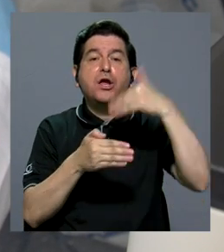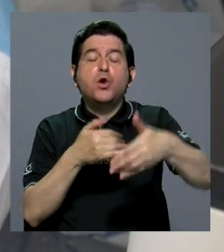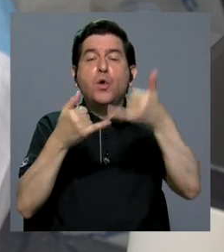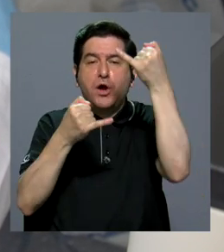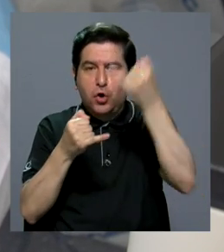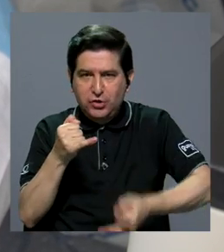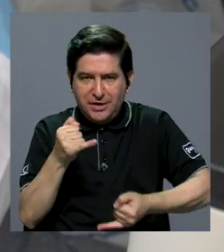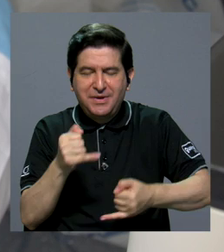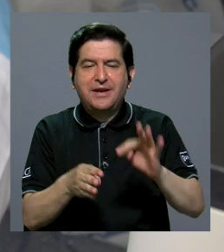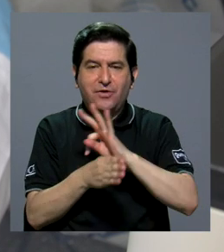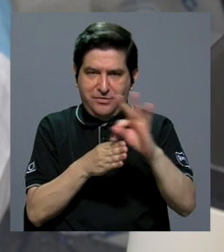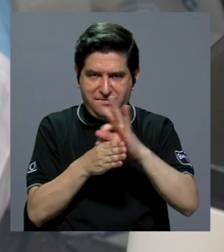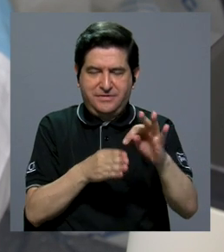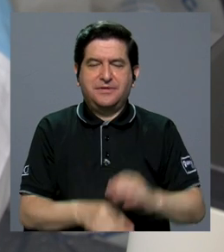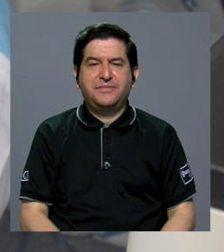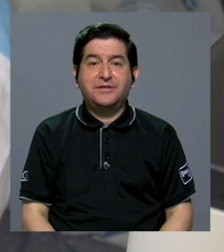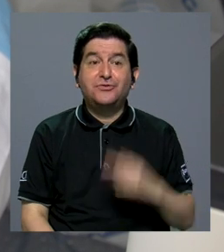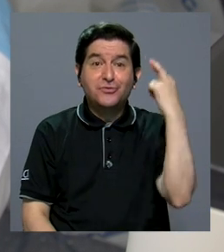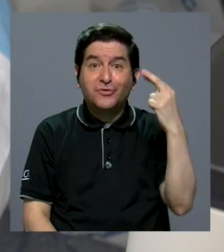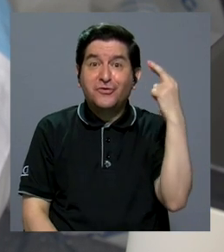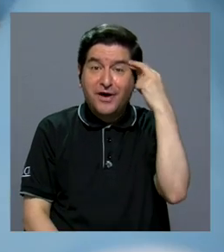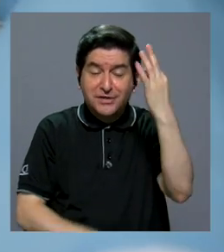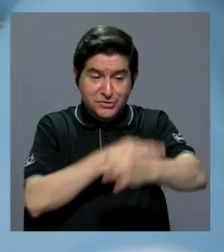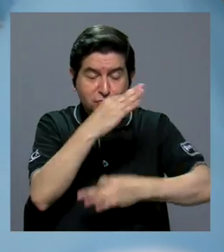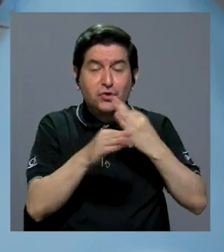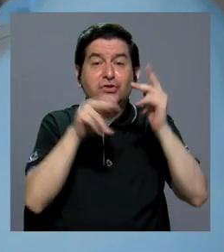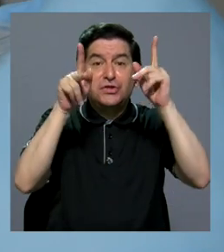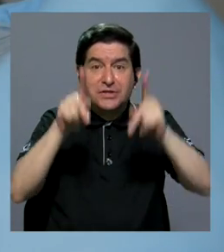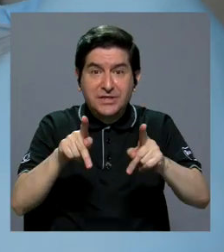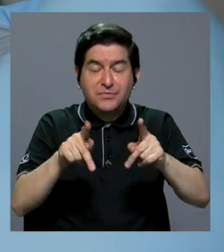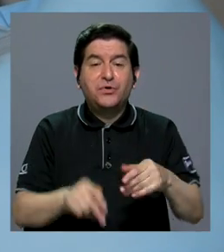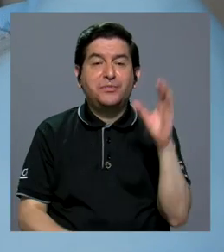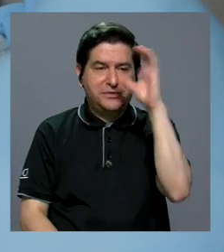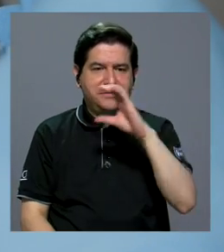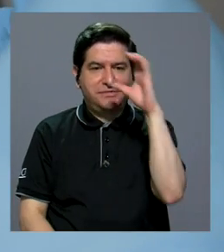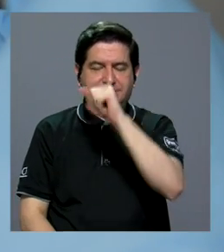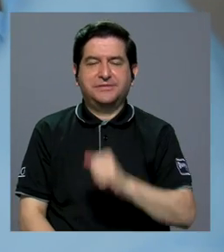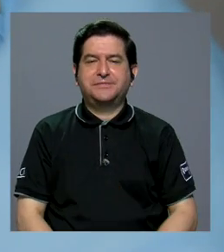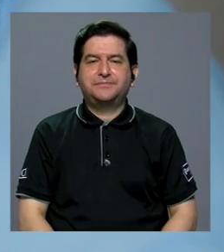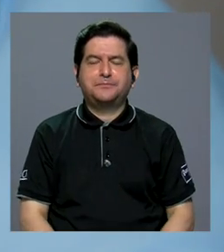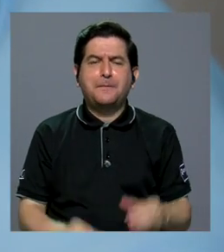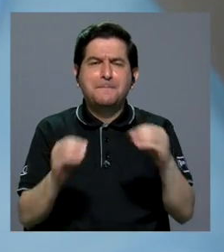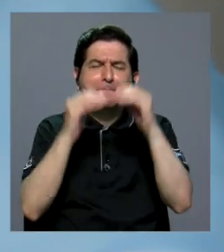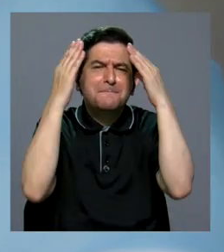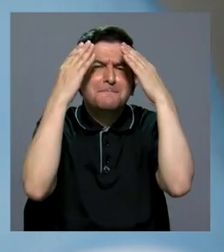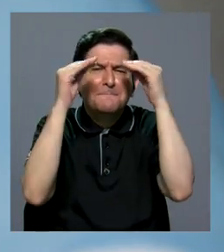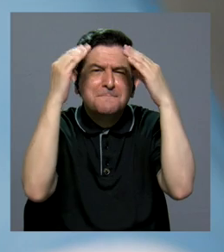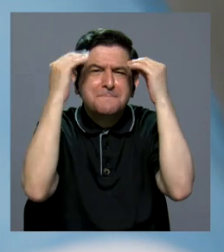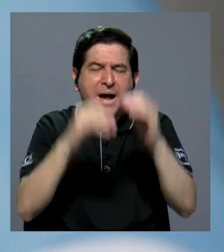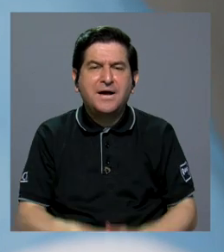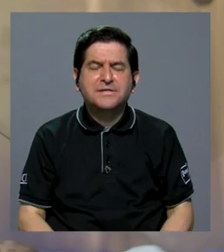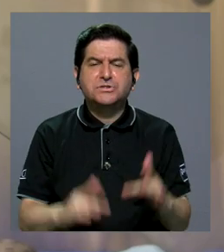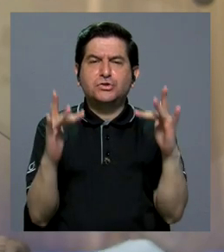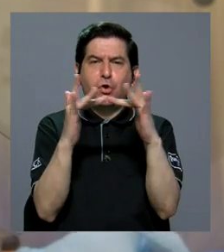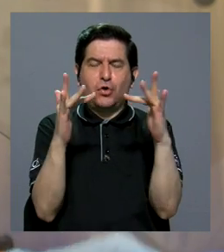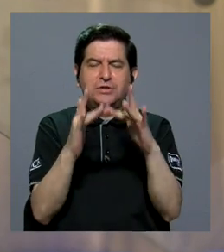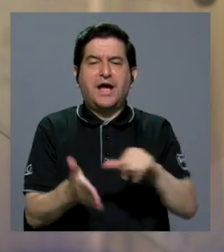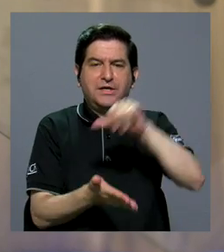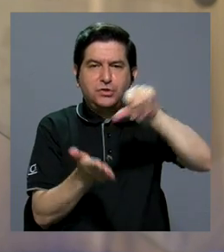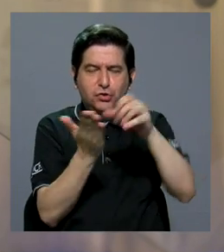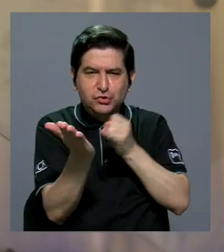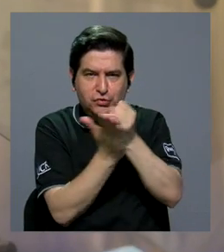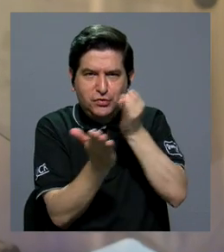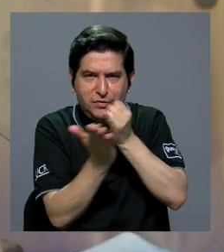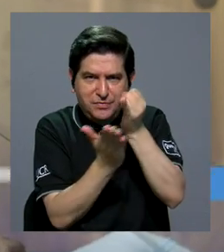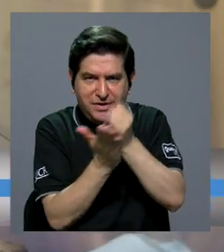que ya hayan finalizado el tratamiento. Entonces, por eso es que este tipo de pacientes es el que estamos buscando. Para mayor información, puede contactar al Centro